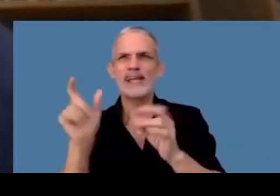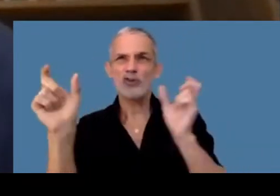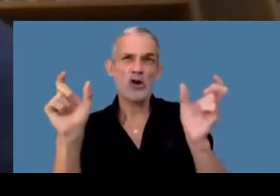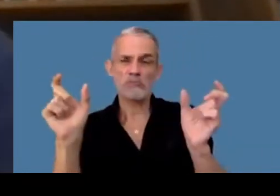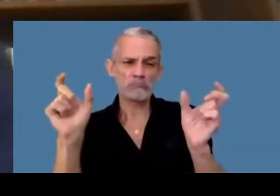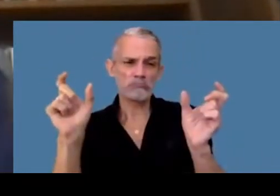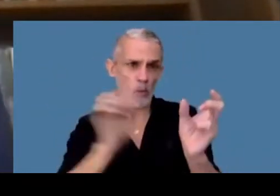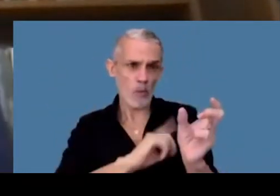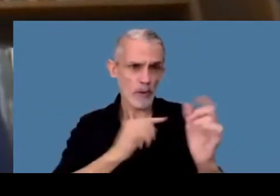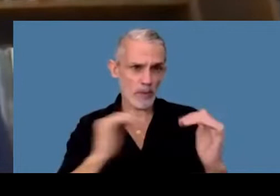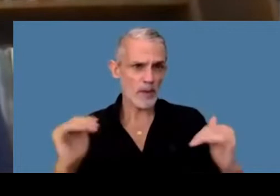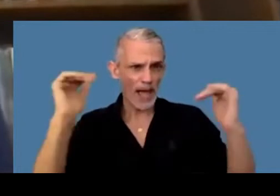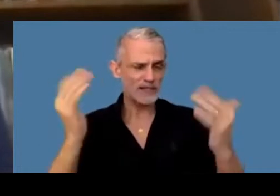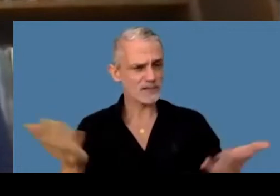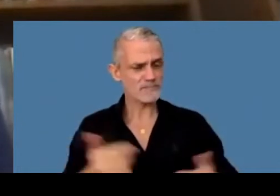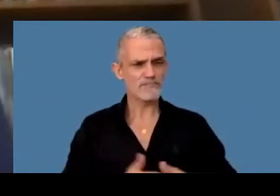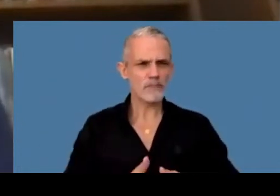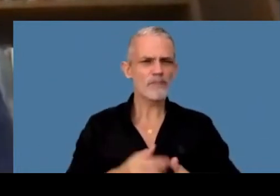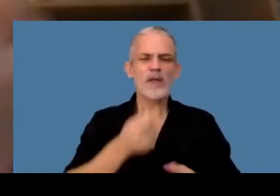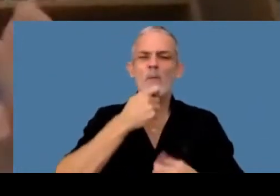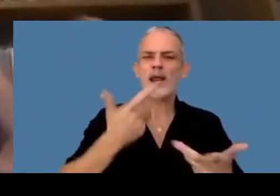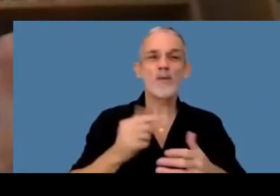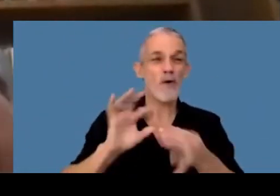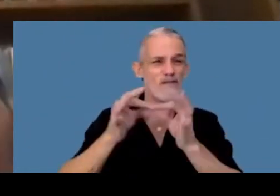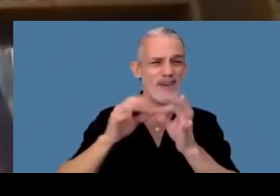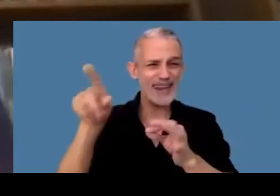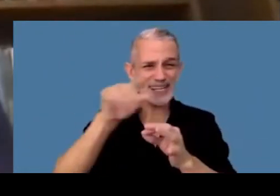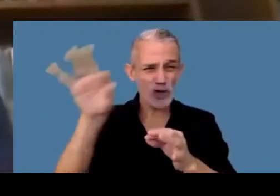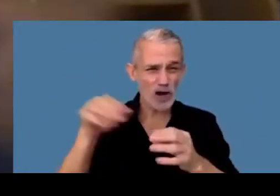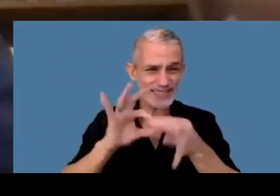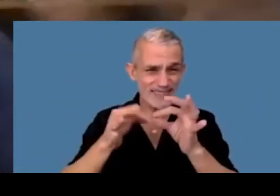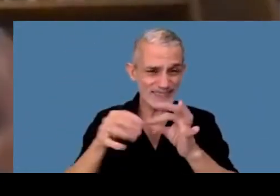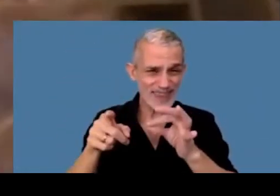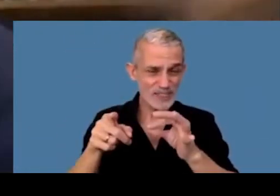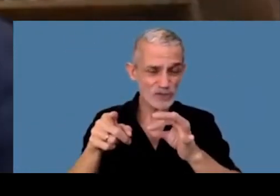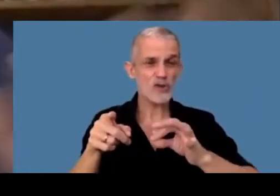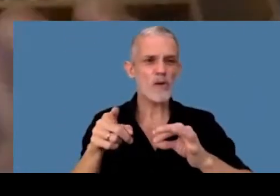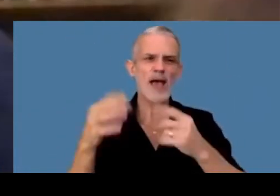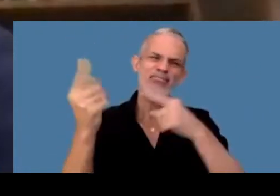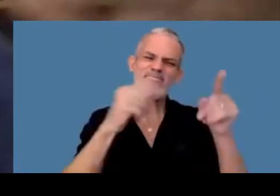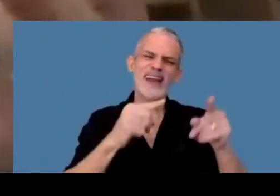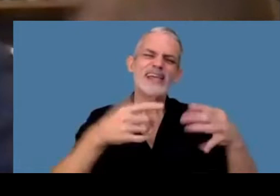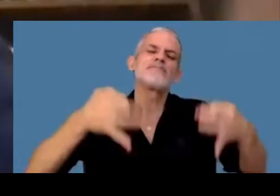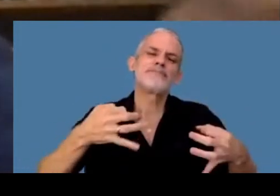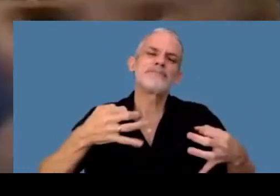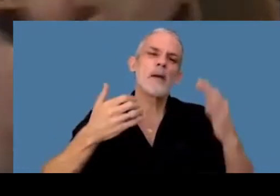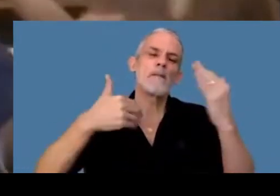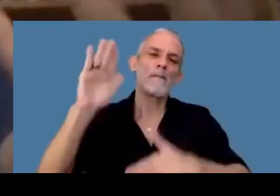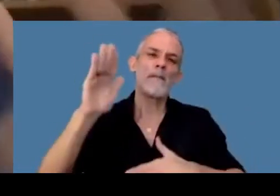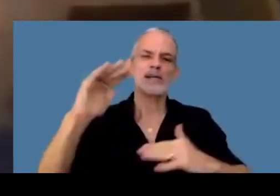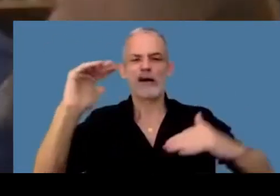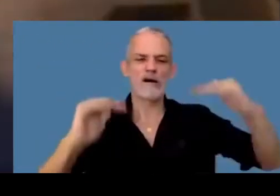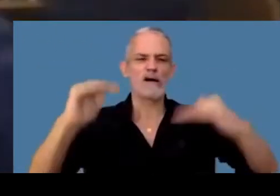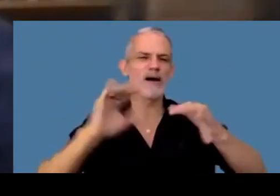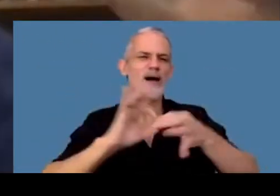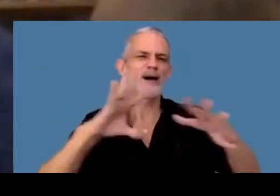Que en el caso de las federaciones, por eso digo, más allá de las diferencias formales, el mayor o menor grado de autonomía está